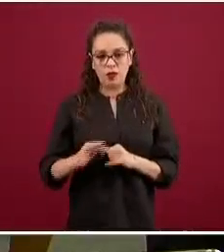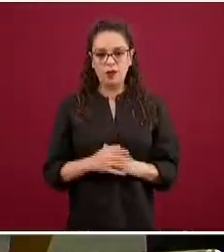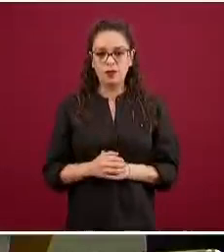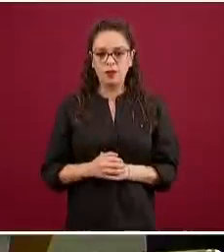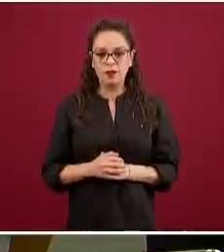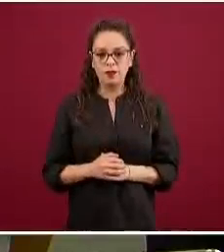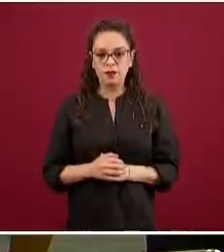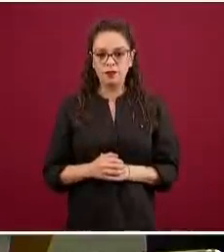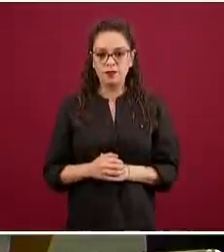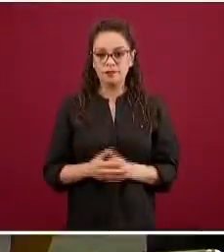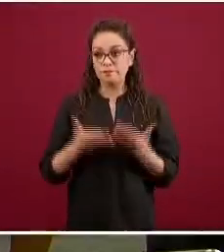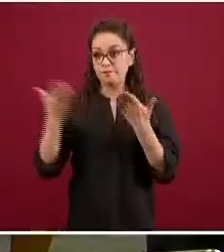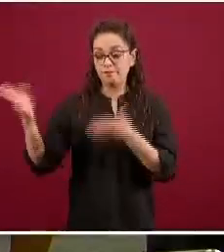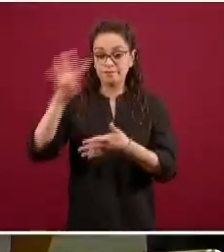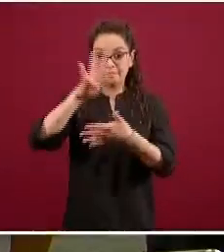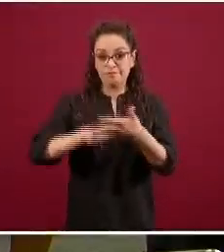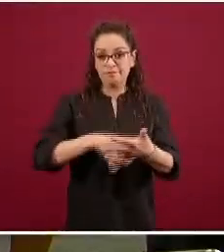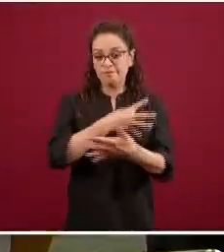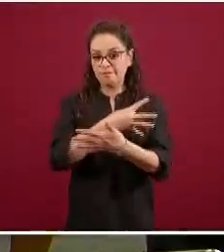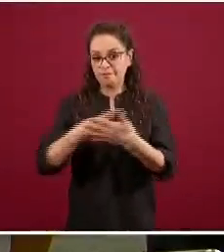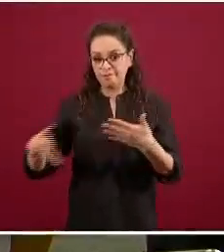¡Tarán! Las cifras.